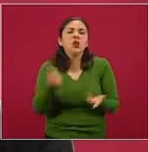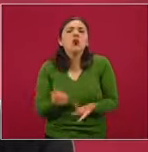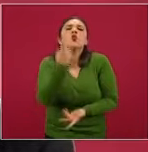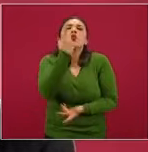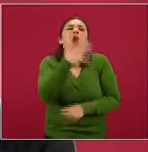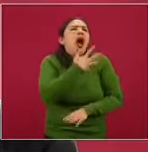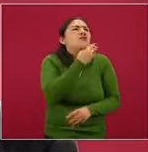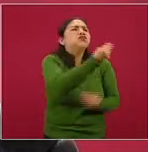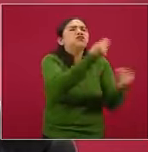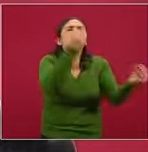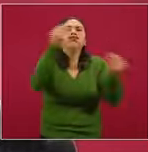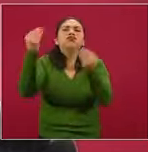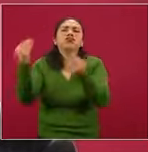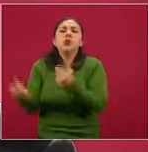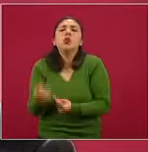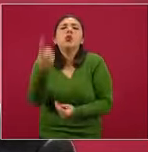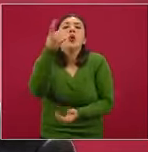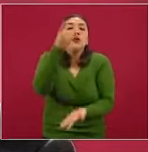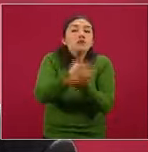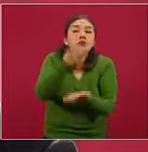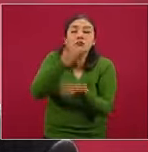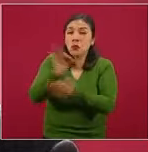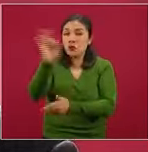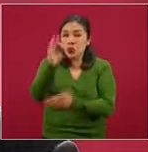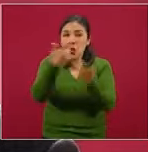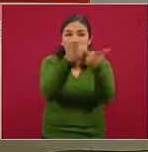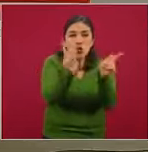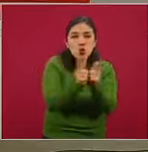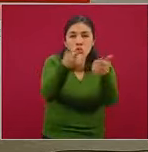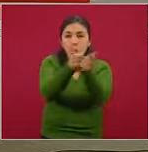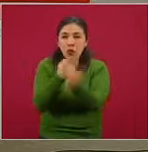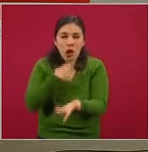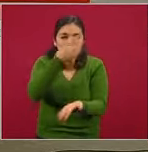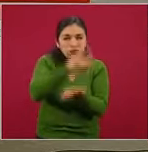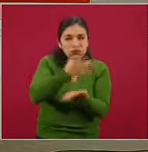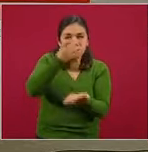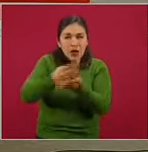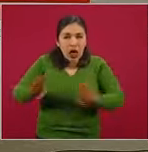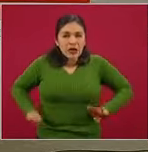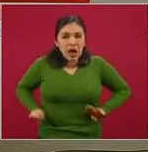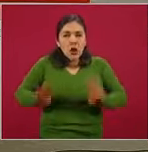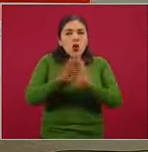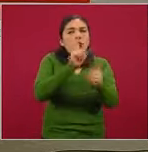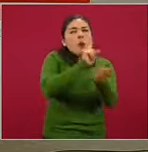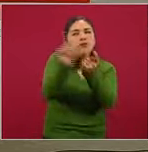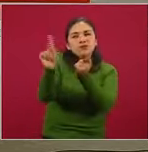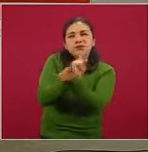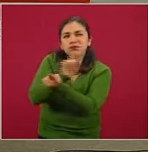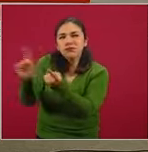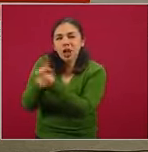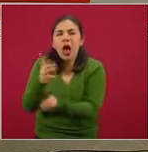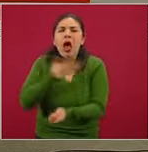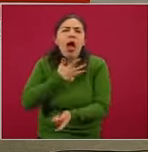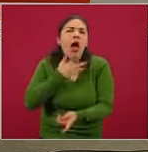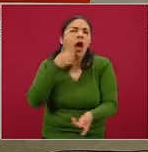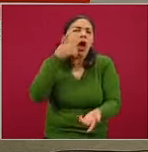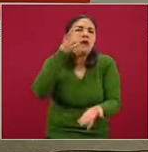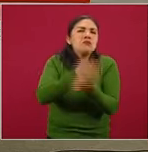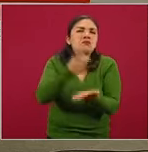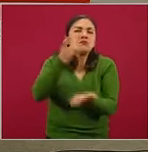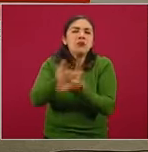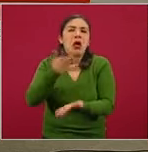muchos. Continuamente, si identificáramos grupos humanos caracterizados por su convivencia, encontraríamos que